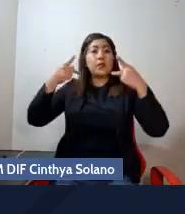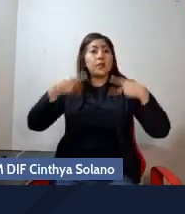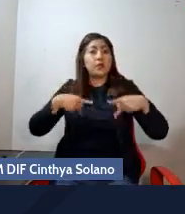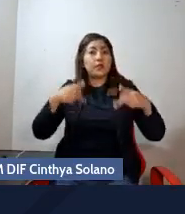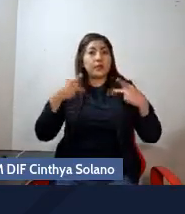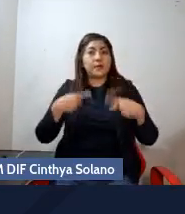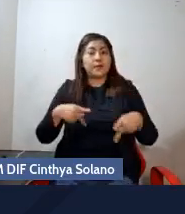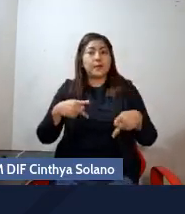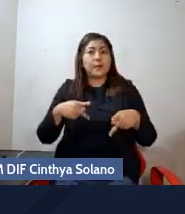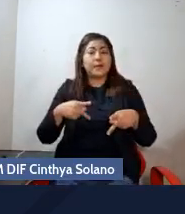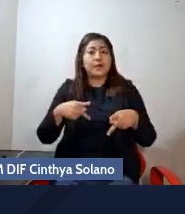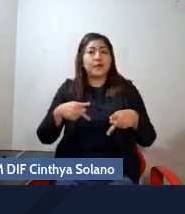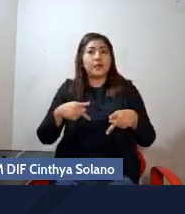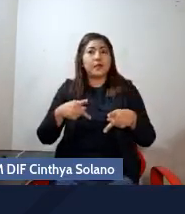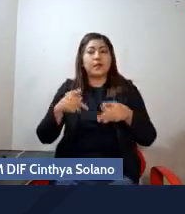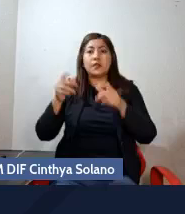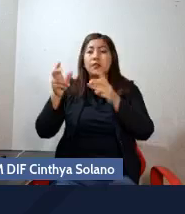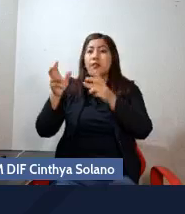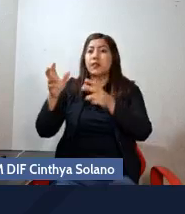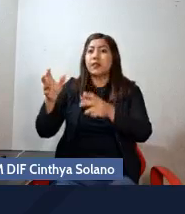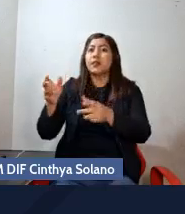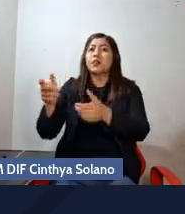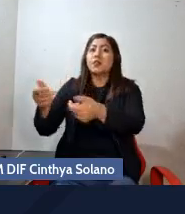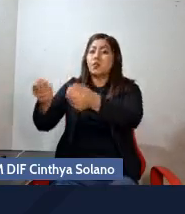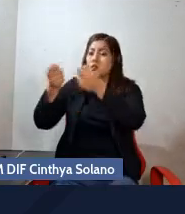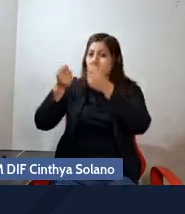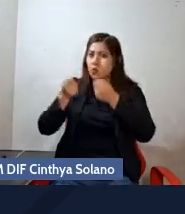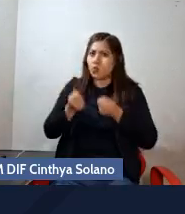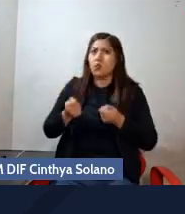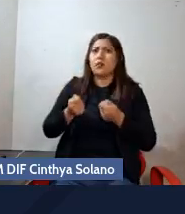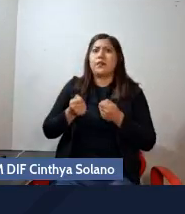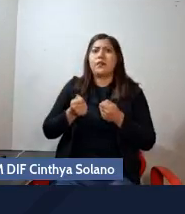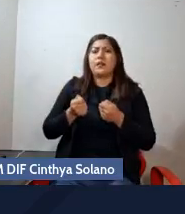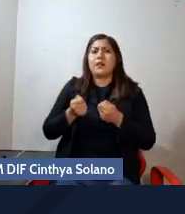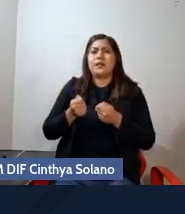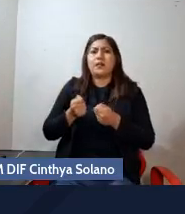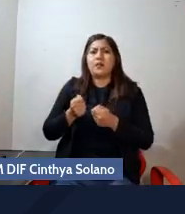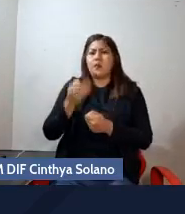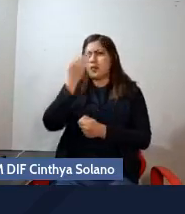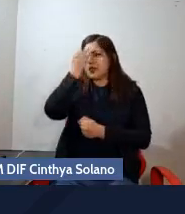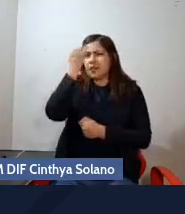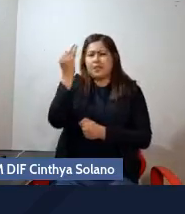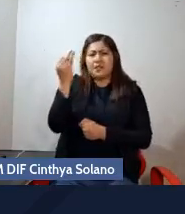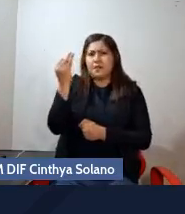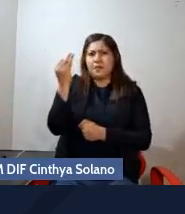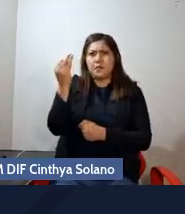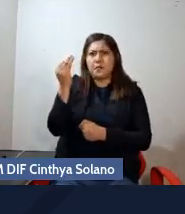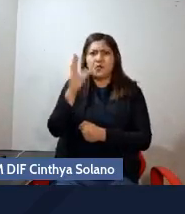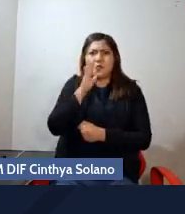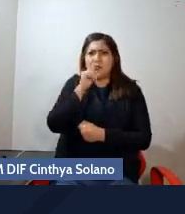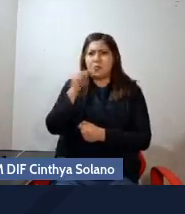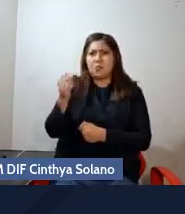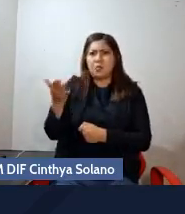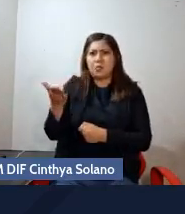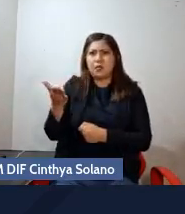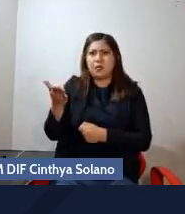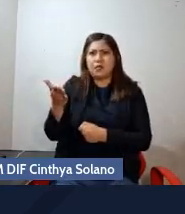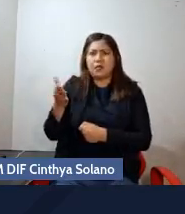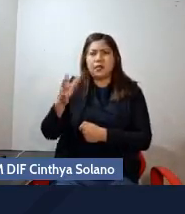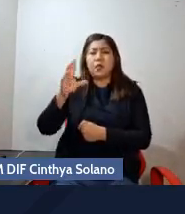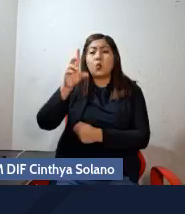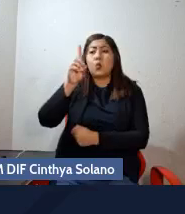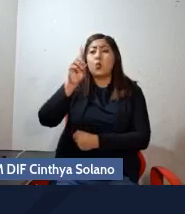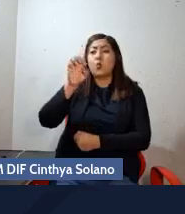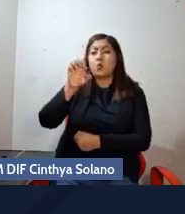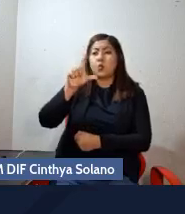cualquier tiempo, estamos cometiendo desafortunadamente un delito electoral. Hay personas que cuando van